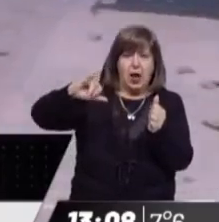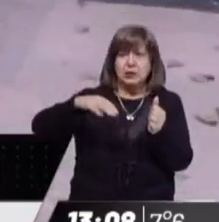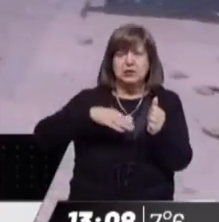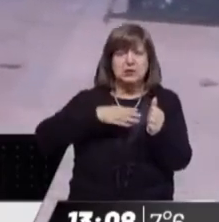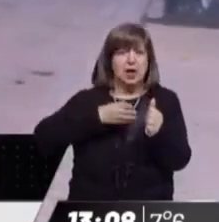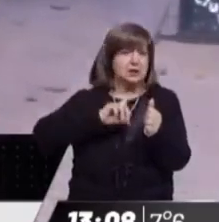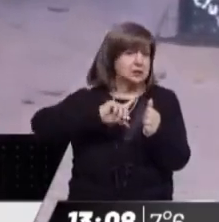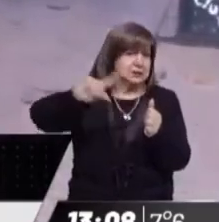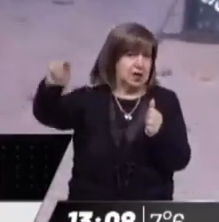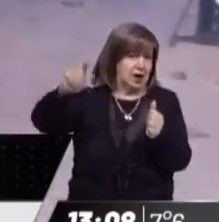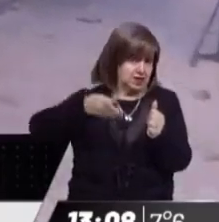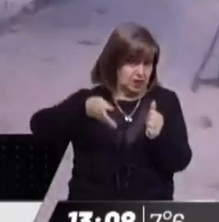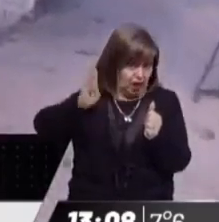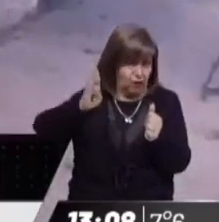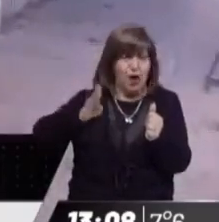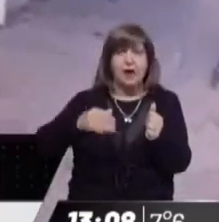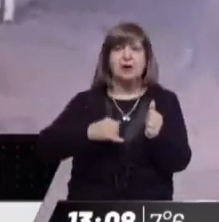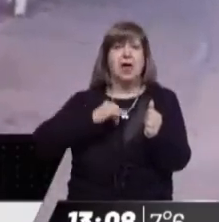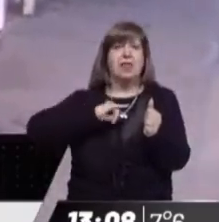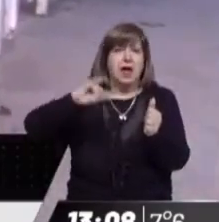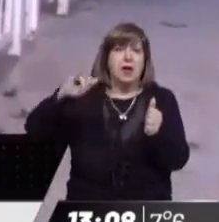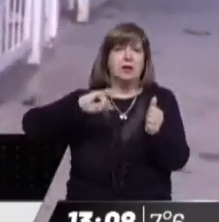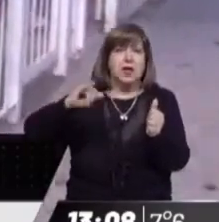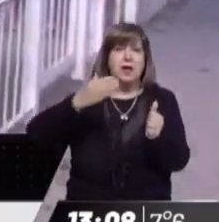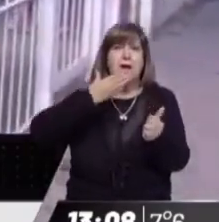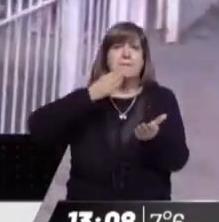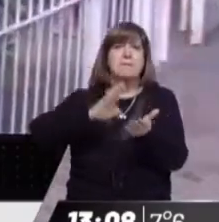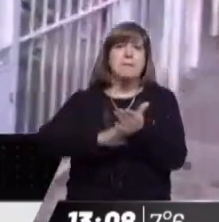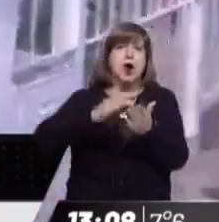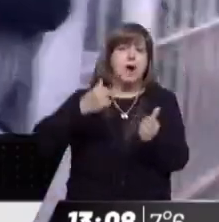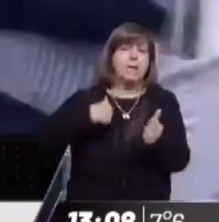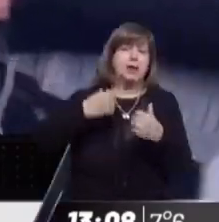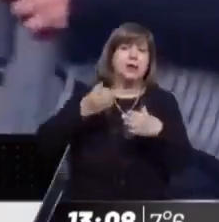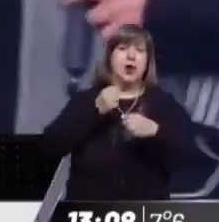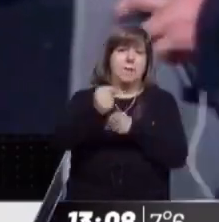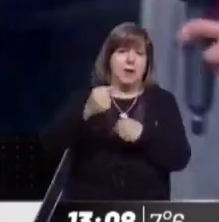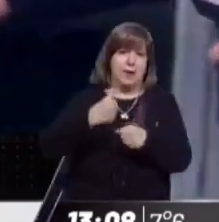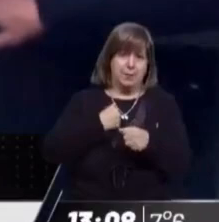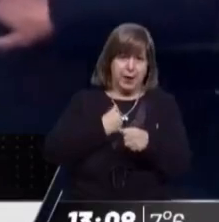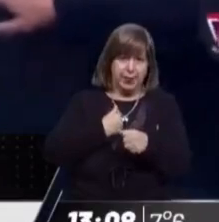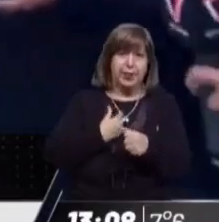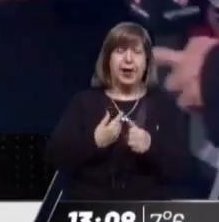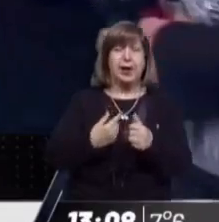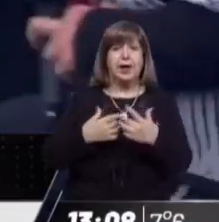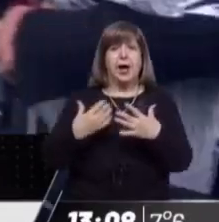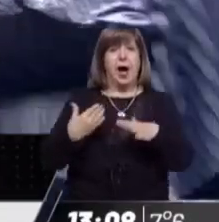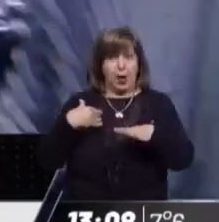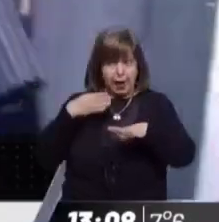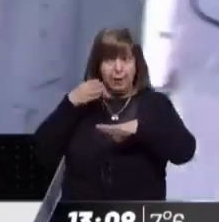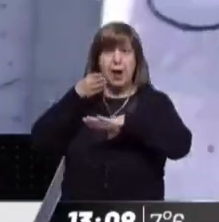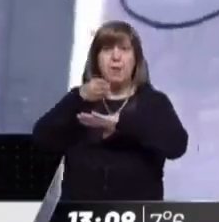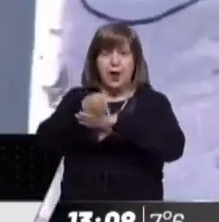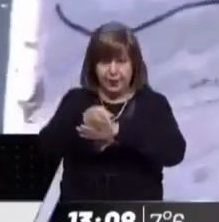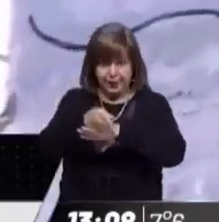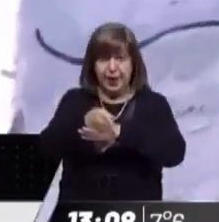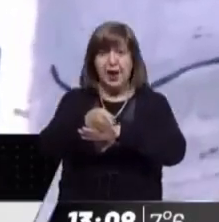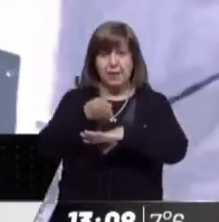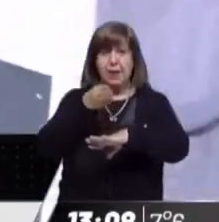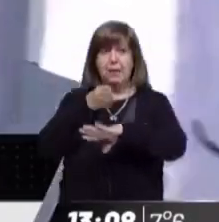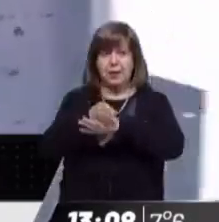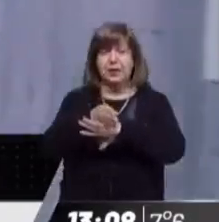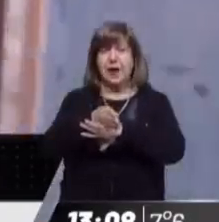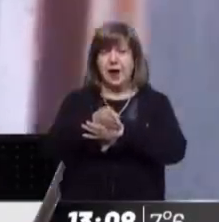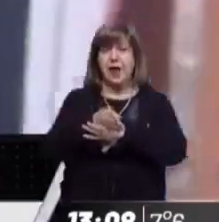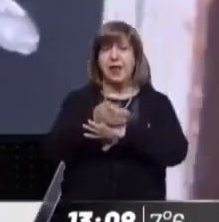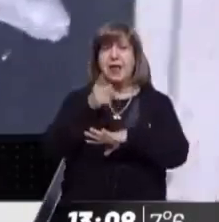recordemos que eh lo que está haciendo ahora trabaja esp panadera eh acá tenemos su nombre ingresamos a su casa y vamos a hablar que nos está